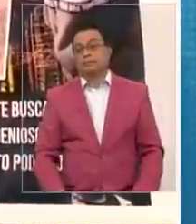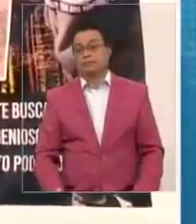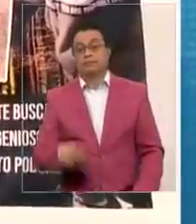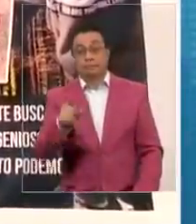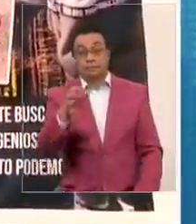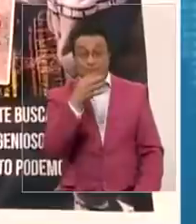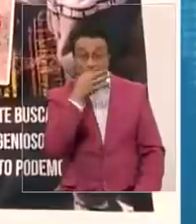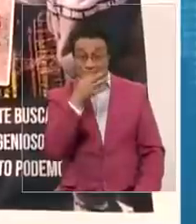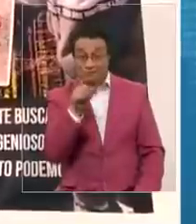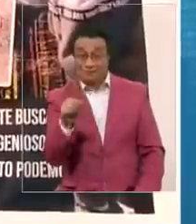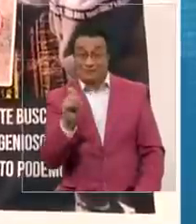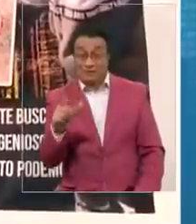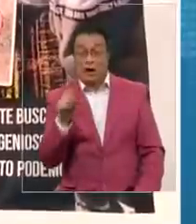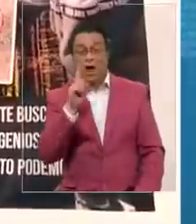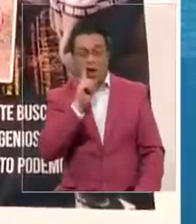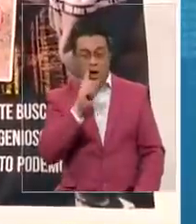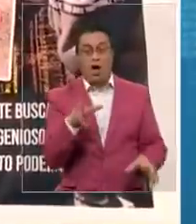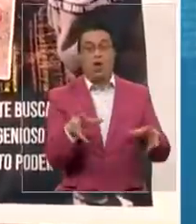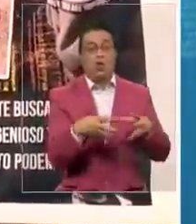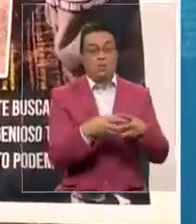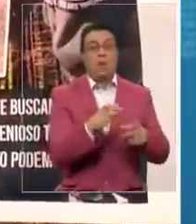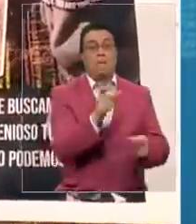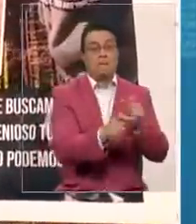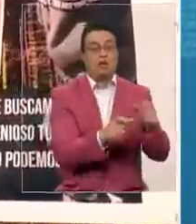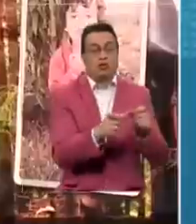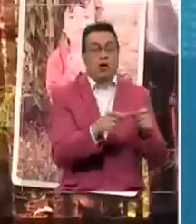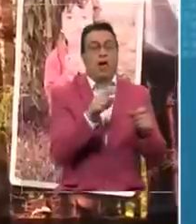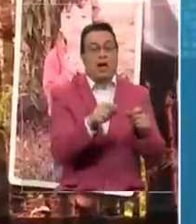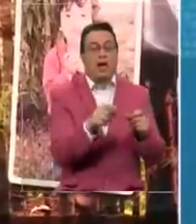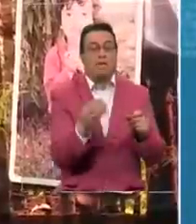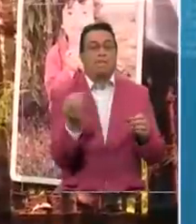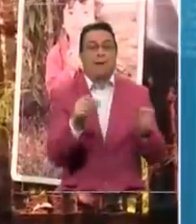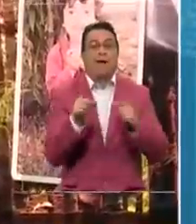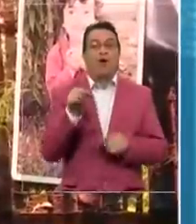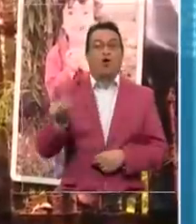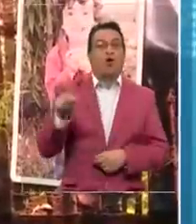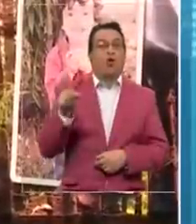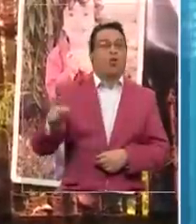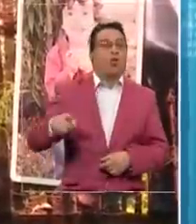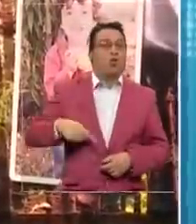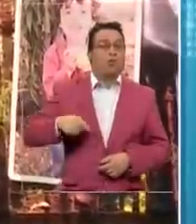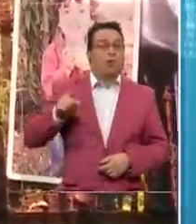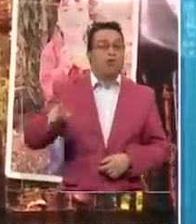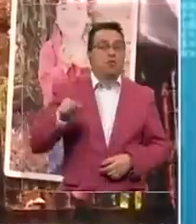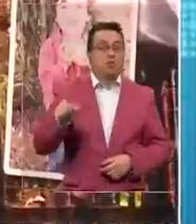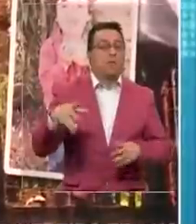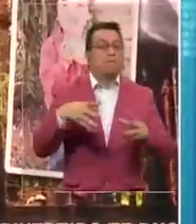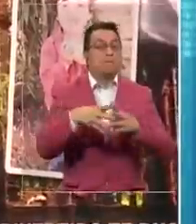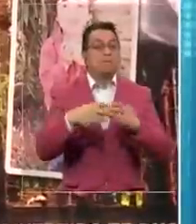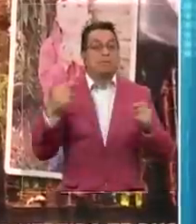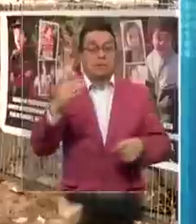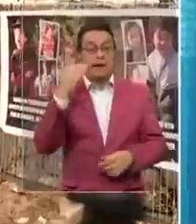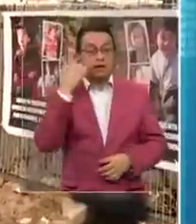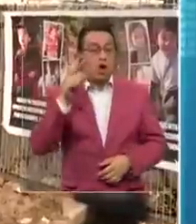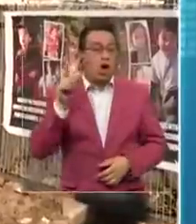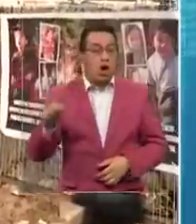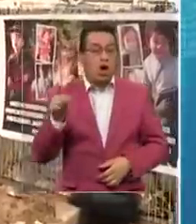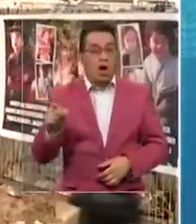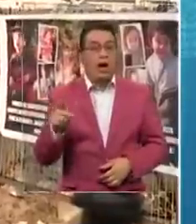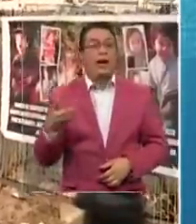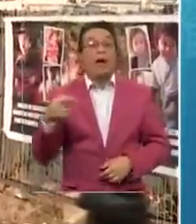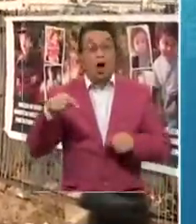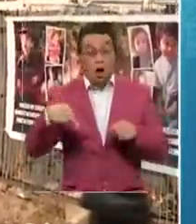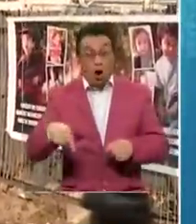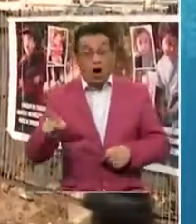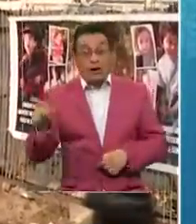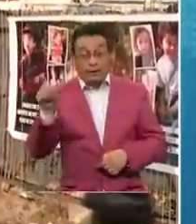En su versión dice que hay un grupo de personas que se ha dedicado a culparlo derechamente de la desaparición del niño y es por eso que